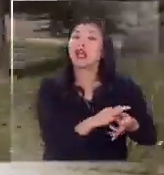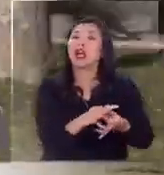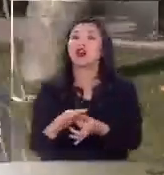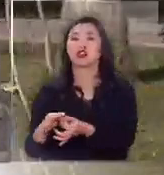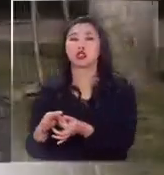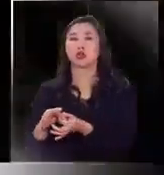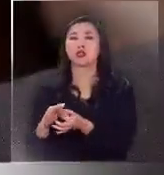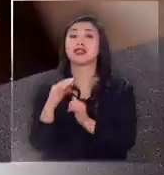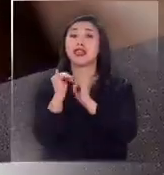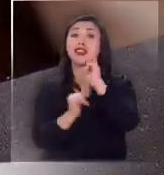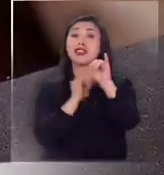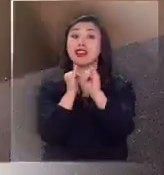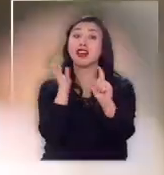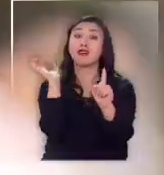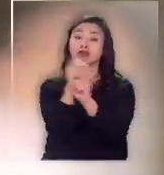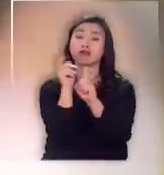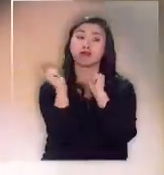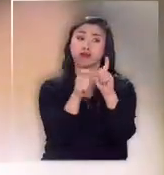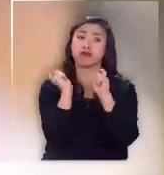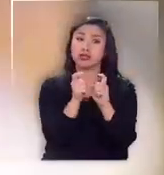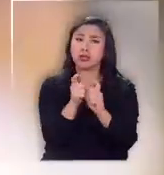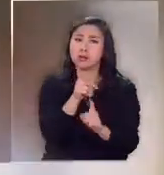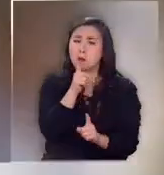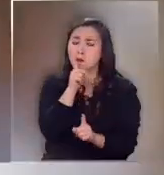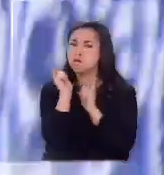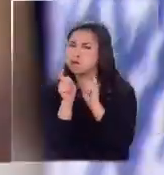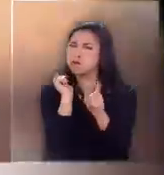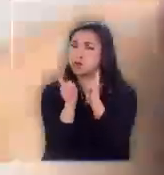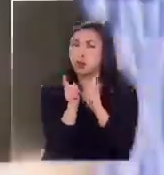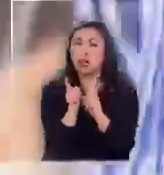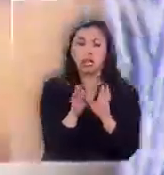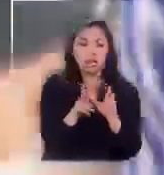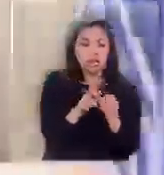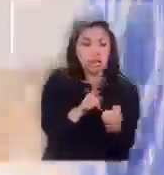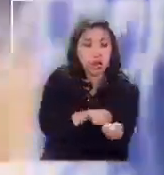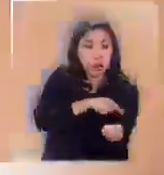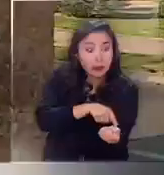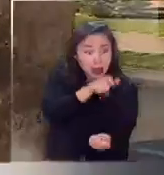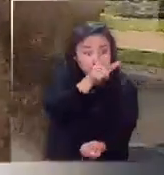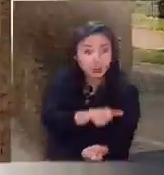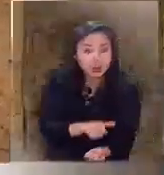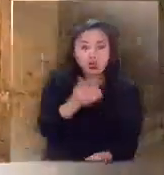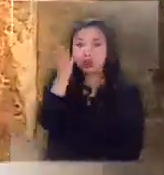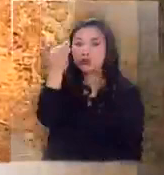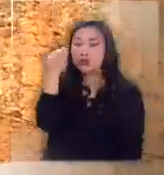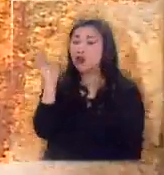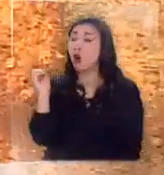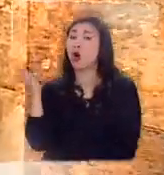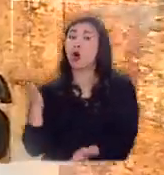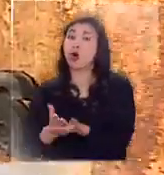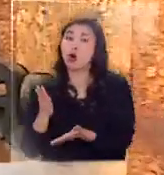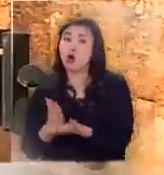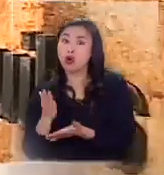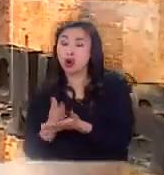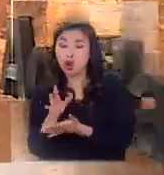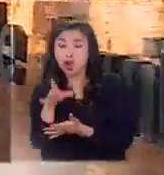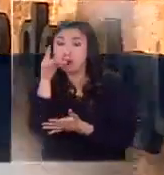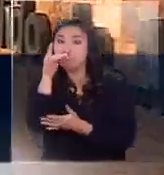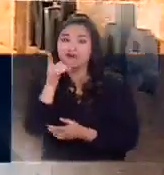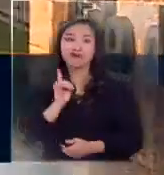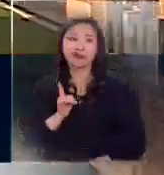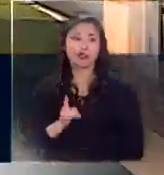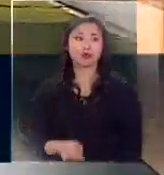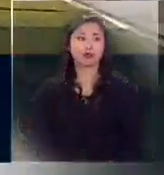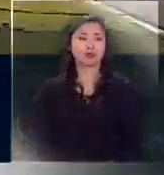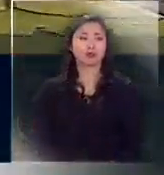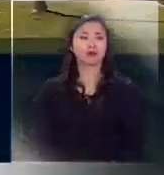del ciberbullying. Un maltrato silencioso que muchas veces ni la familia ni los establecimientos educacionales logran detectar. Te